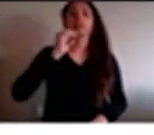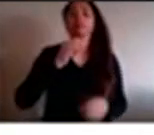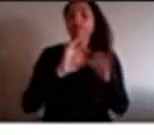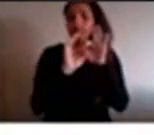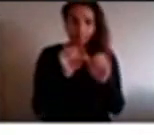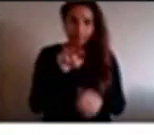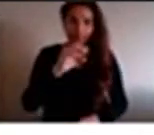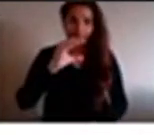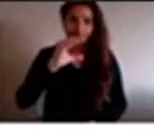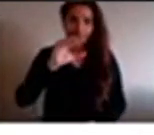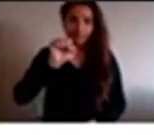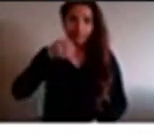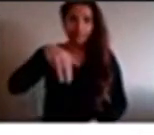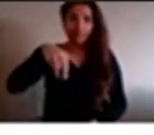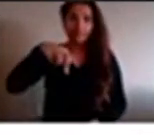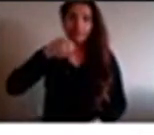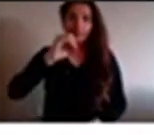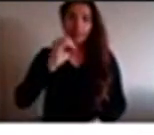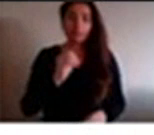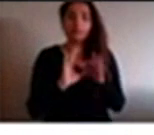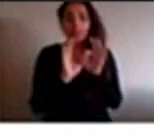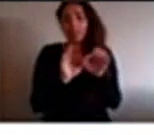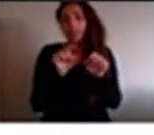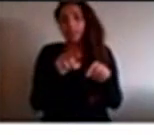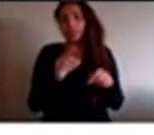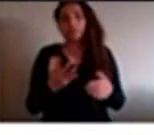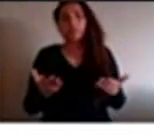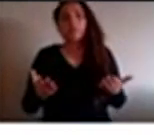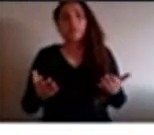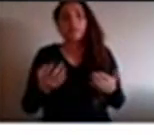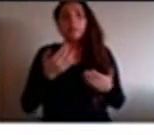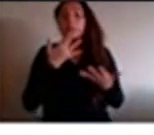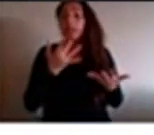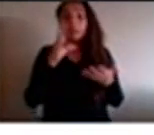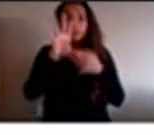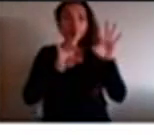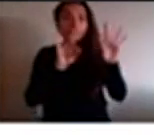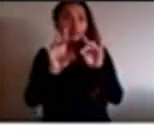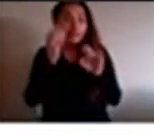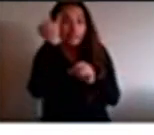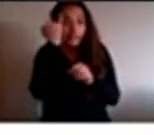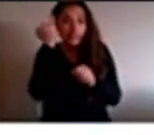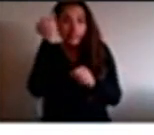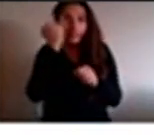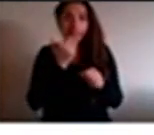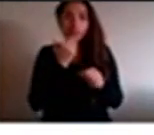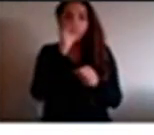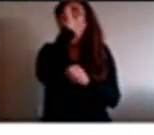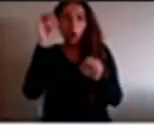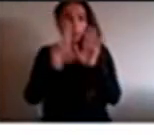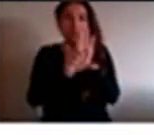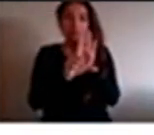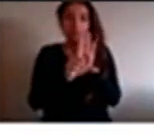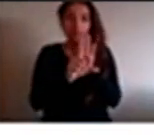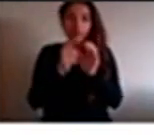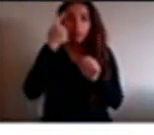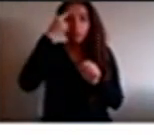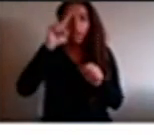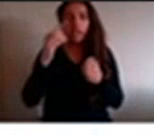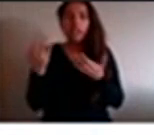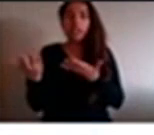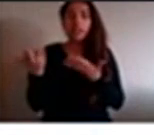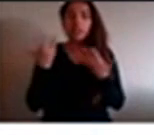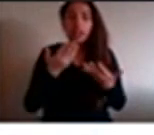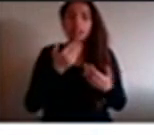para poder tomar ideas de la legislación colombiana y aplicarlas a nuestro contexto nacional